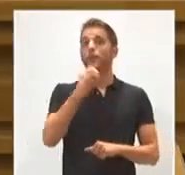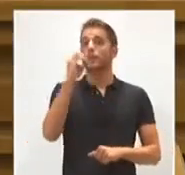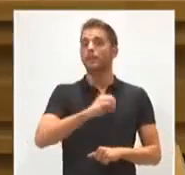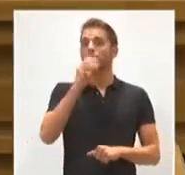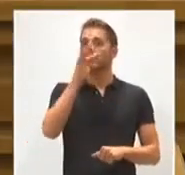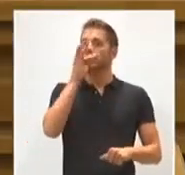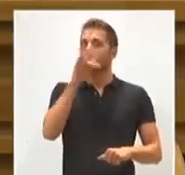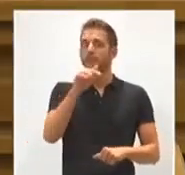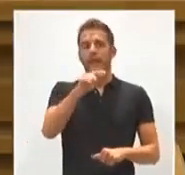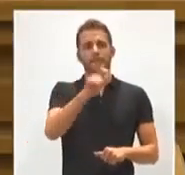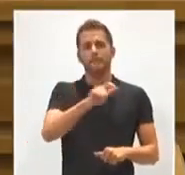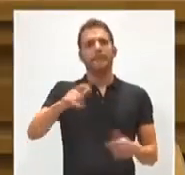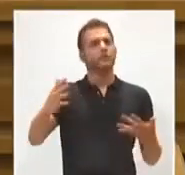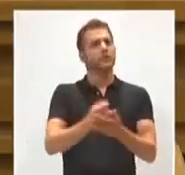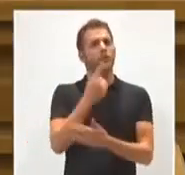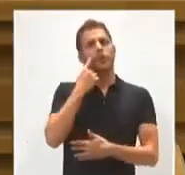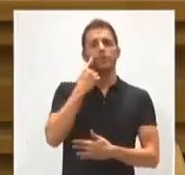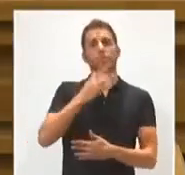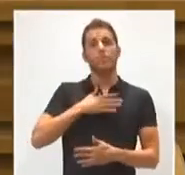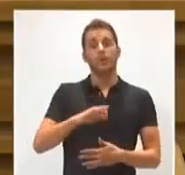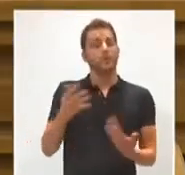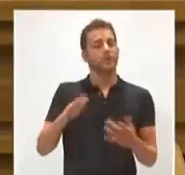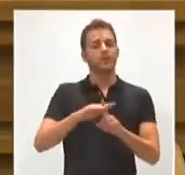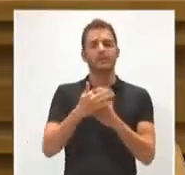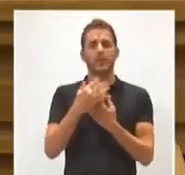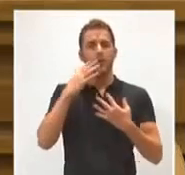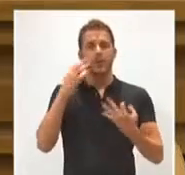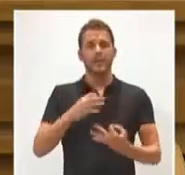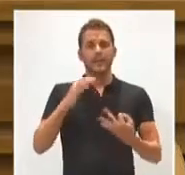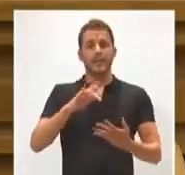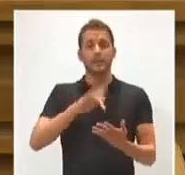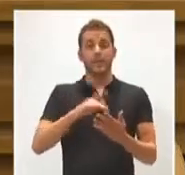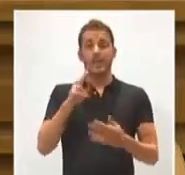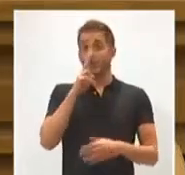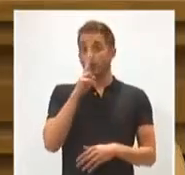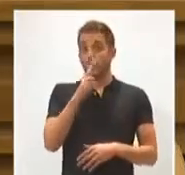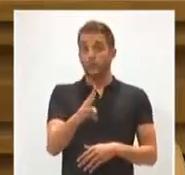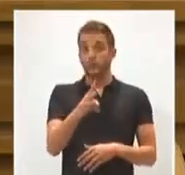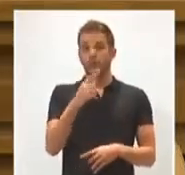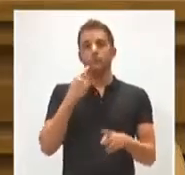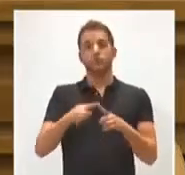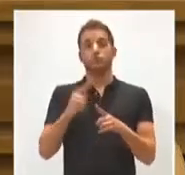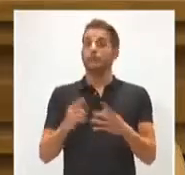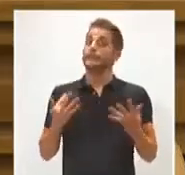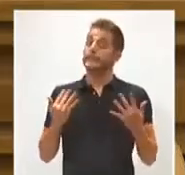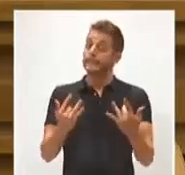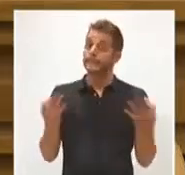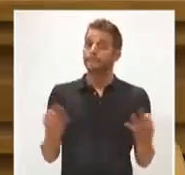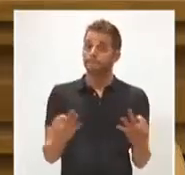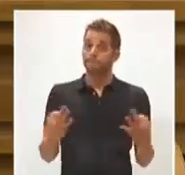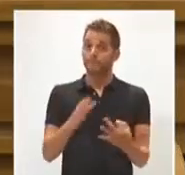para seguimiento de todo el mundo pero la realidad es que en los dos años que tienen algunas cosas habrá que acelerar porque el